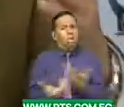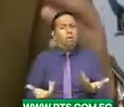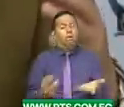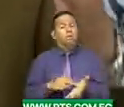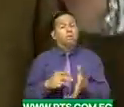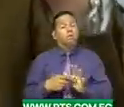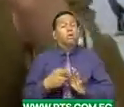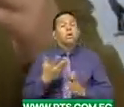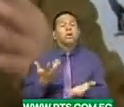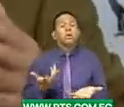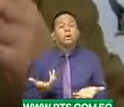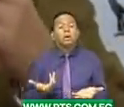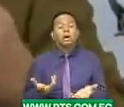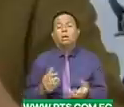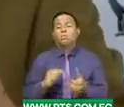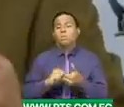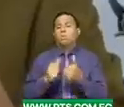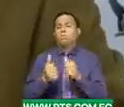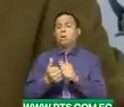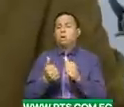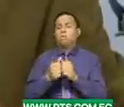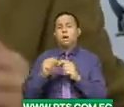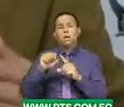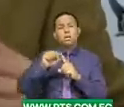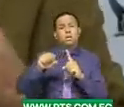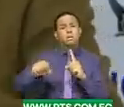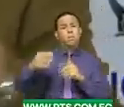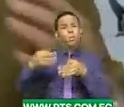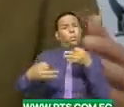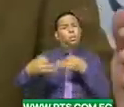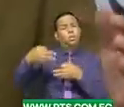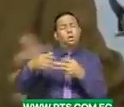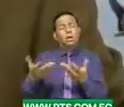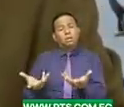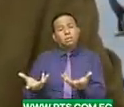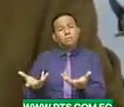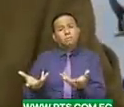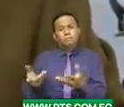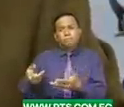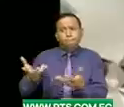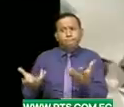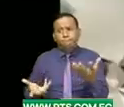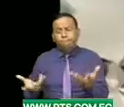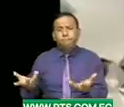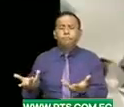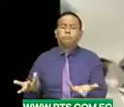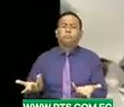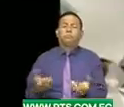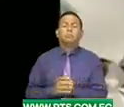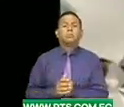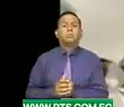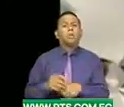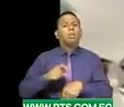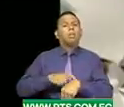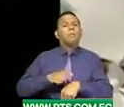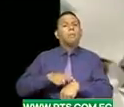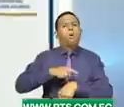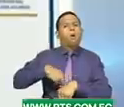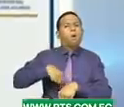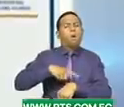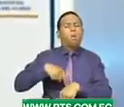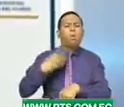terminan siendo también un problema en el sistema judicial que terminan en impunidad la diligencia duró cuatro horas